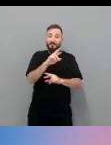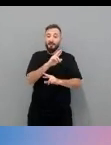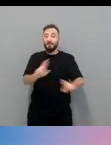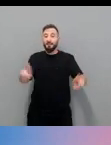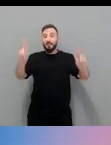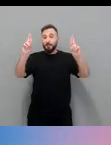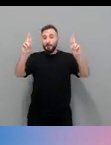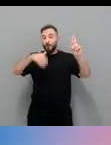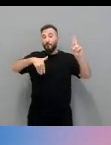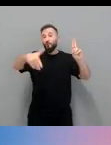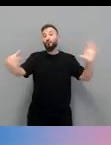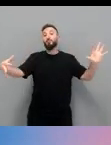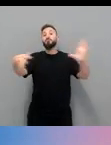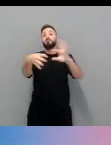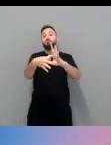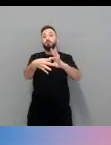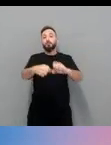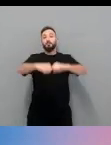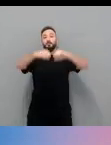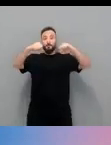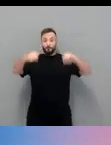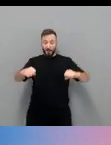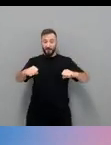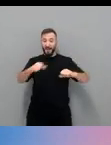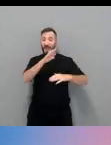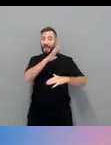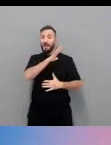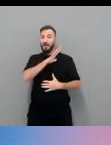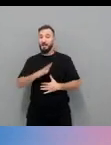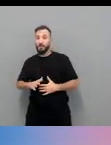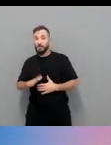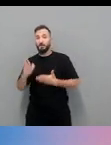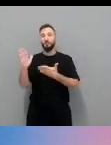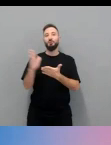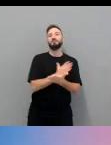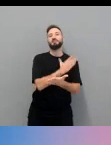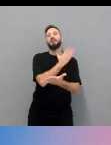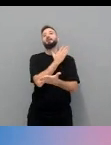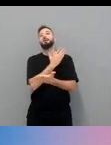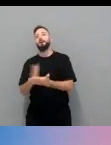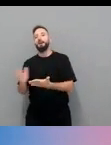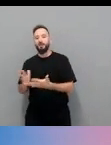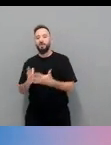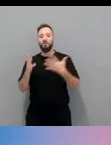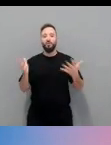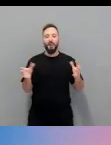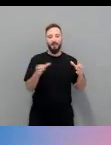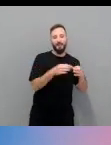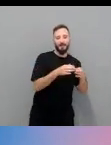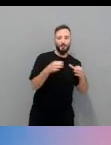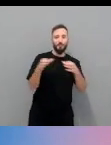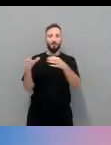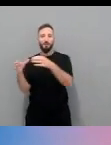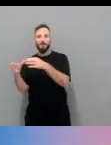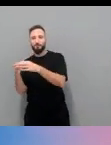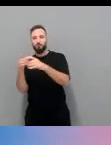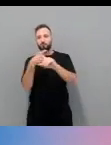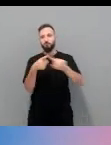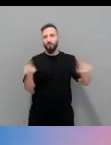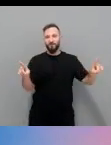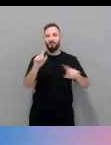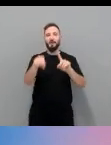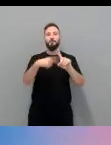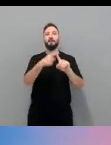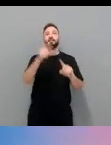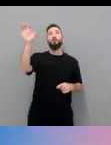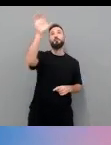se comuniquen, pero que por ahora están diferenciados y son equipos diferentes y en cada comunidad